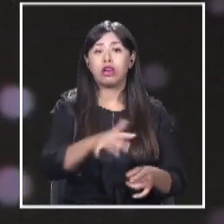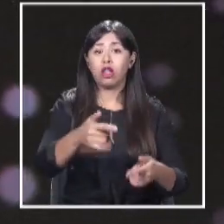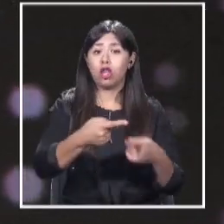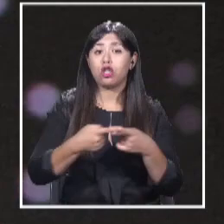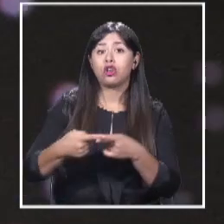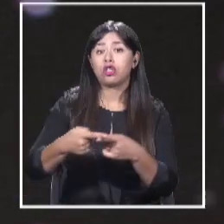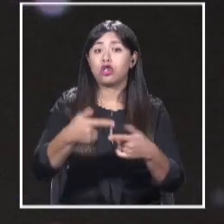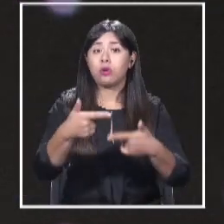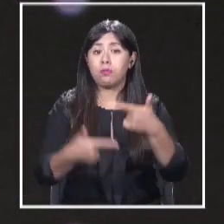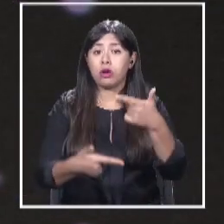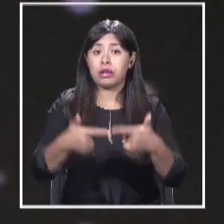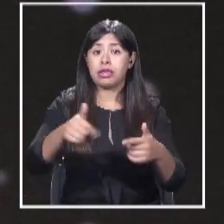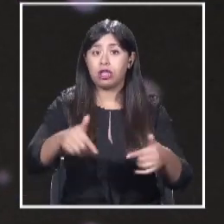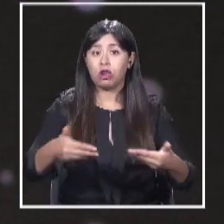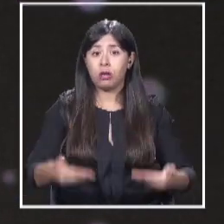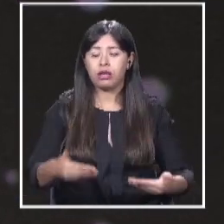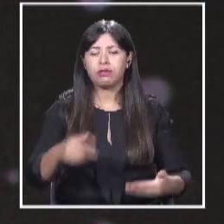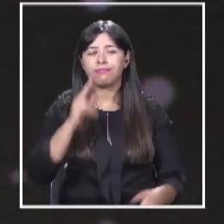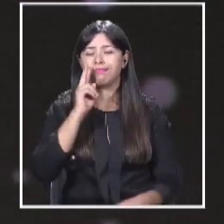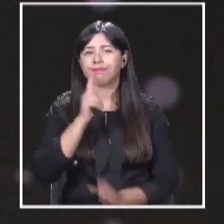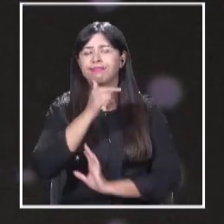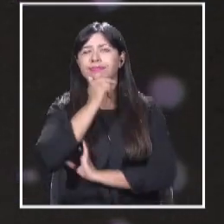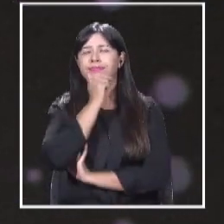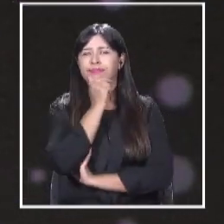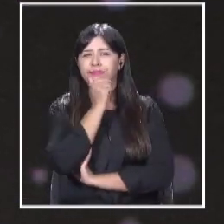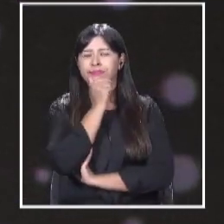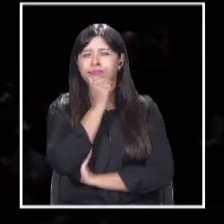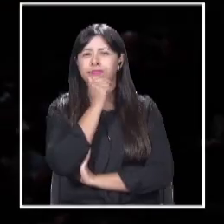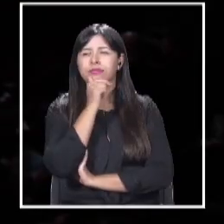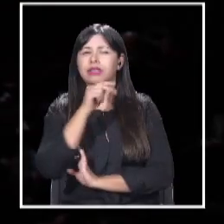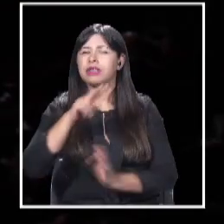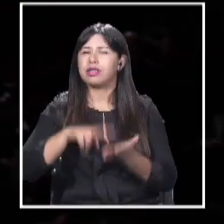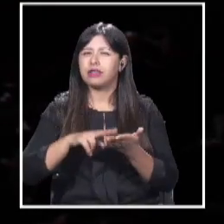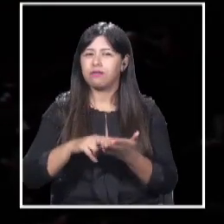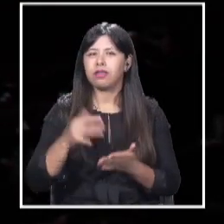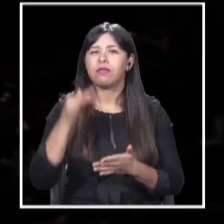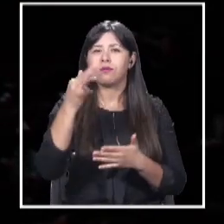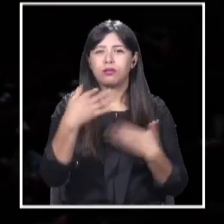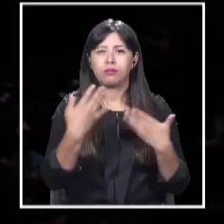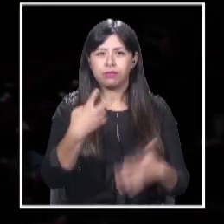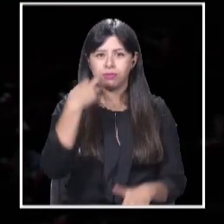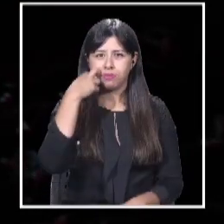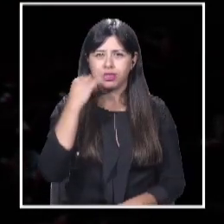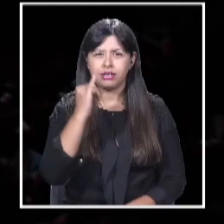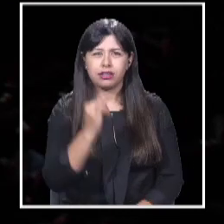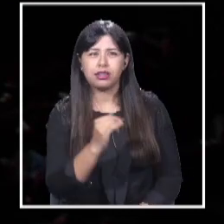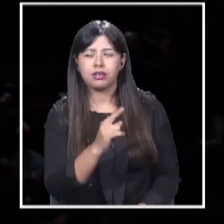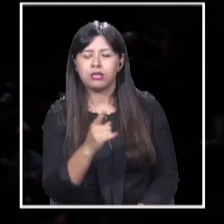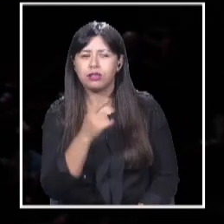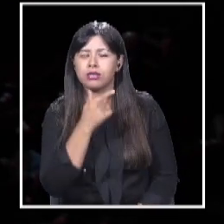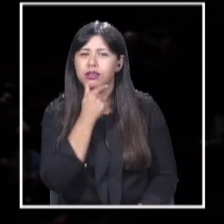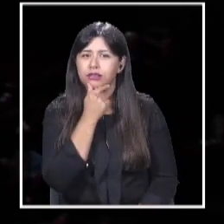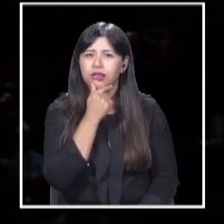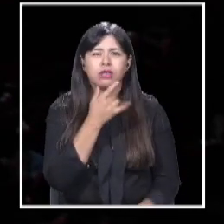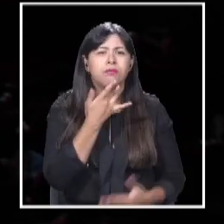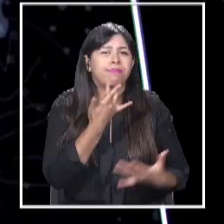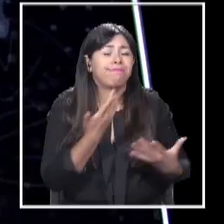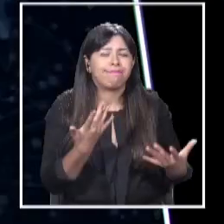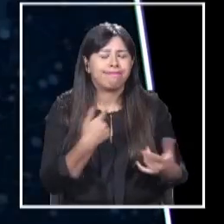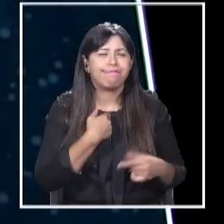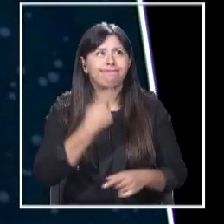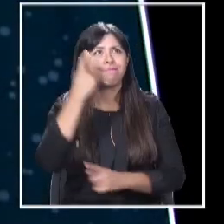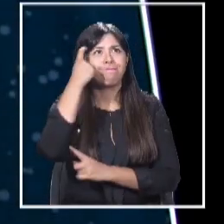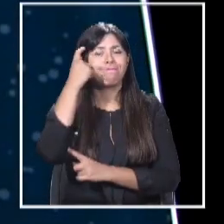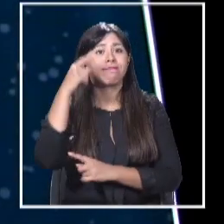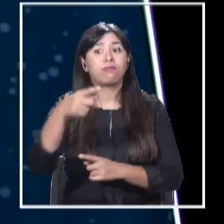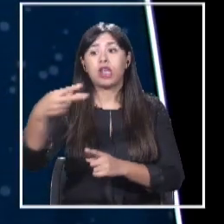actual, uno puede decir, ¿pero realmente hay futuro para nuestra especie? Y digo esto porque yo creo que si escuchamos